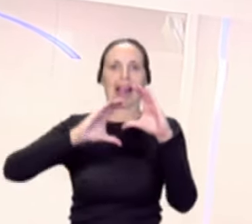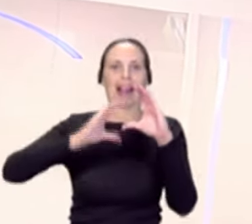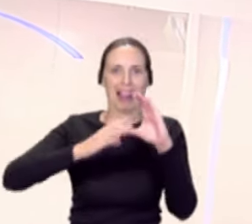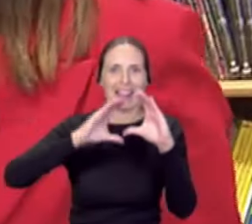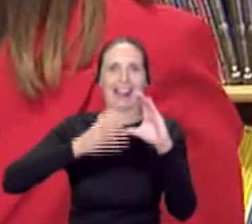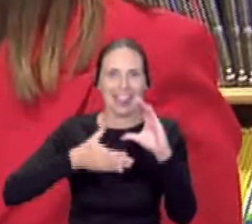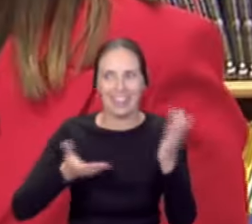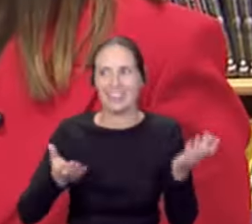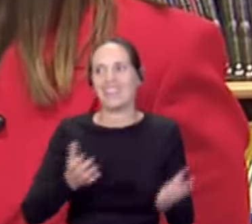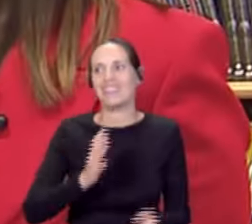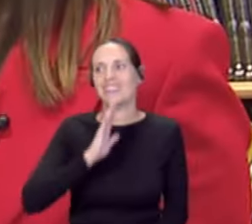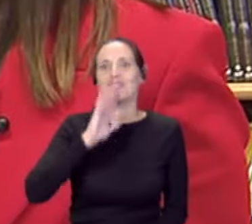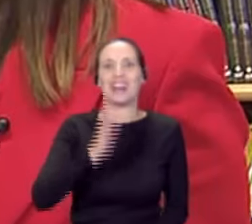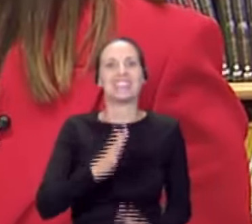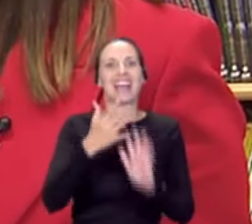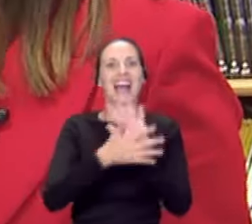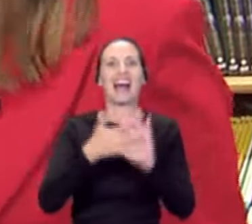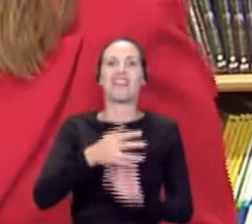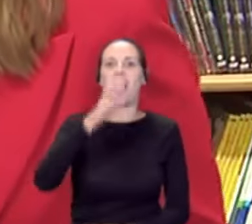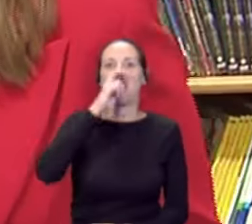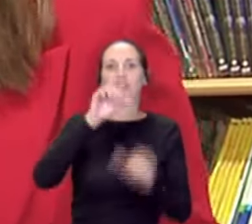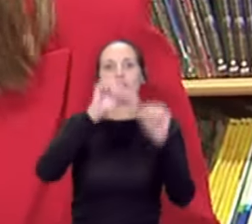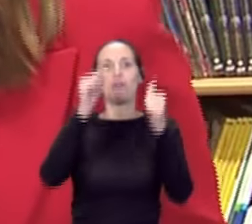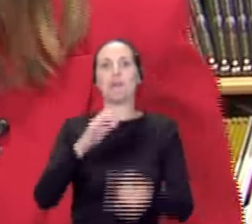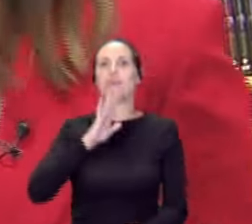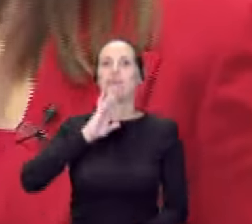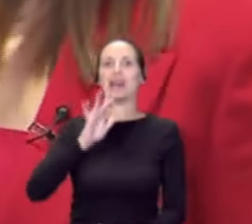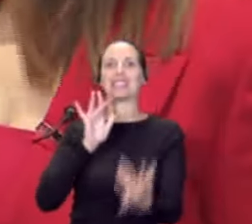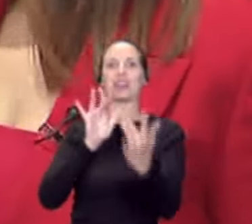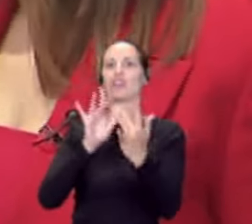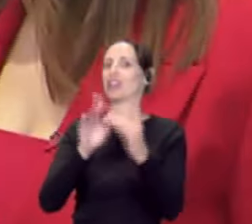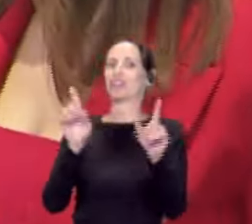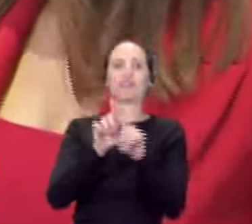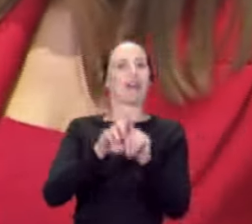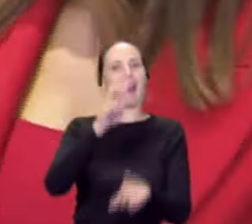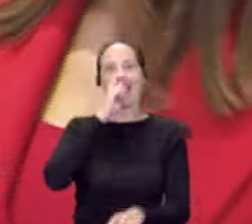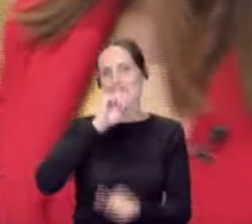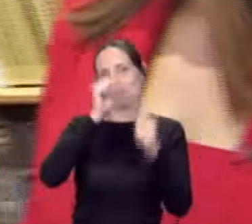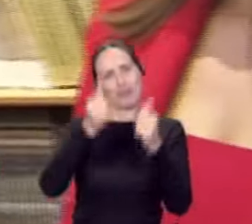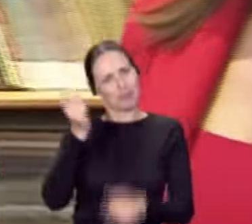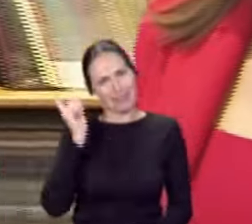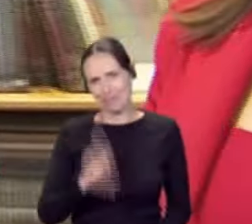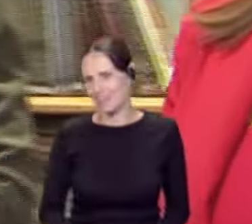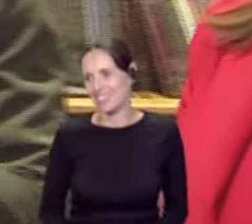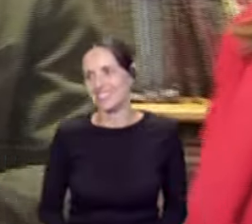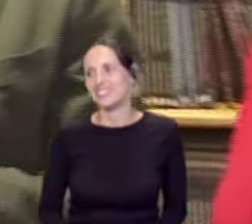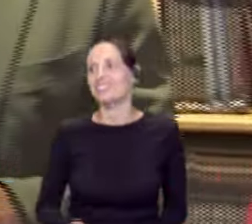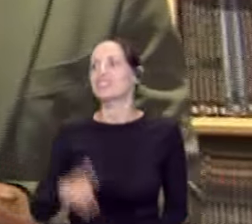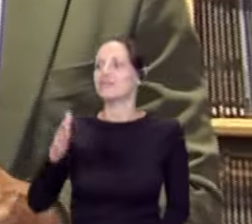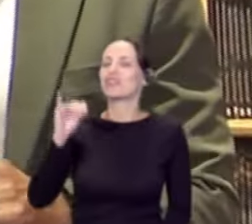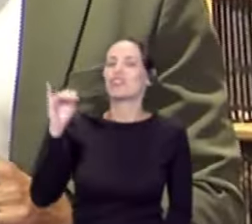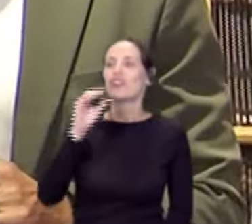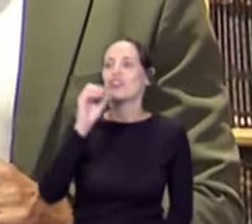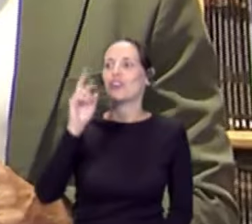Estamos hablando de antiguo formato y estamos haciendo una conexión de antiguo formato también. Jorge González,